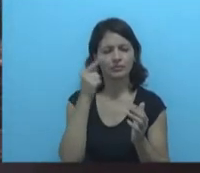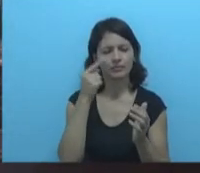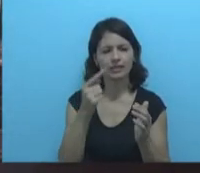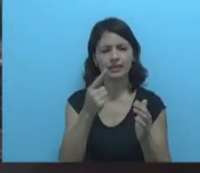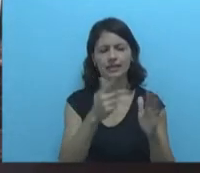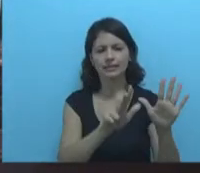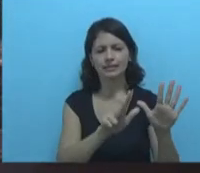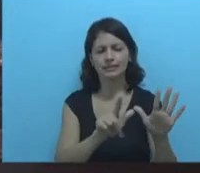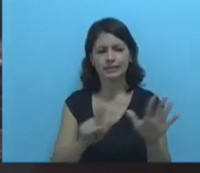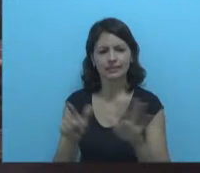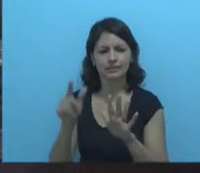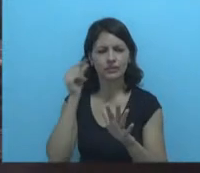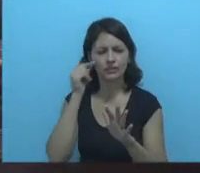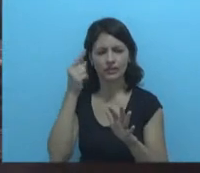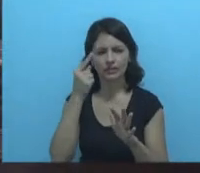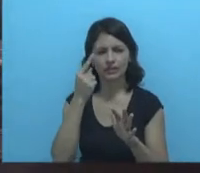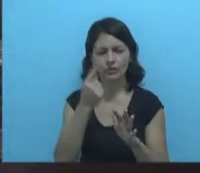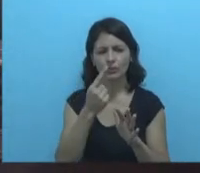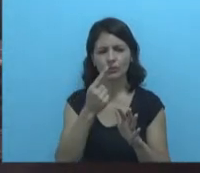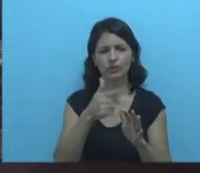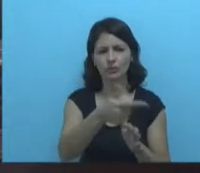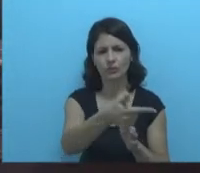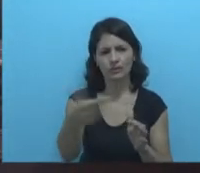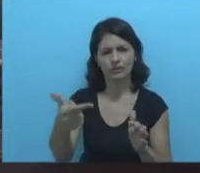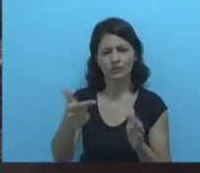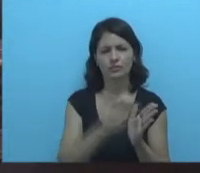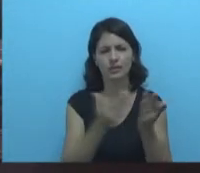39.731, diputado Cándido, preferencia para 1 sesión.